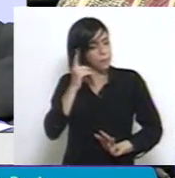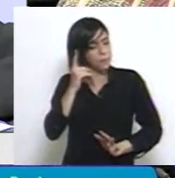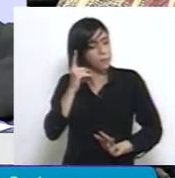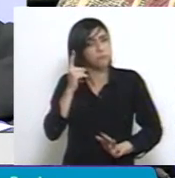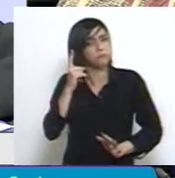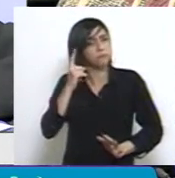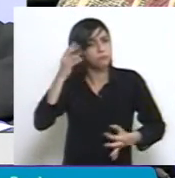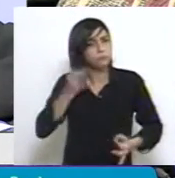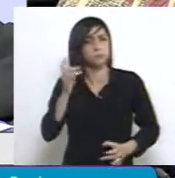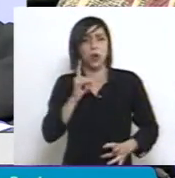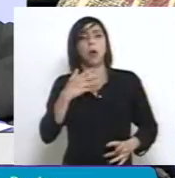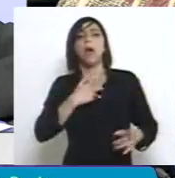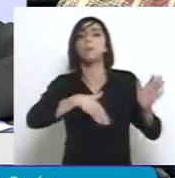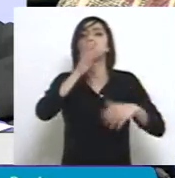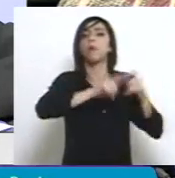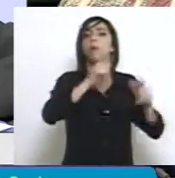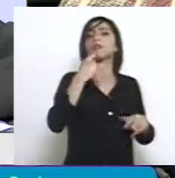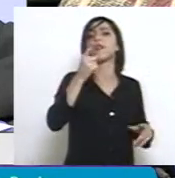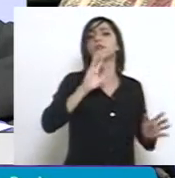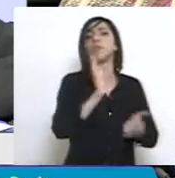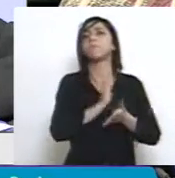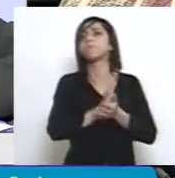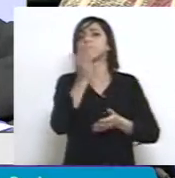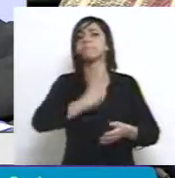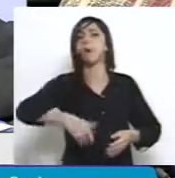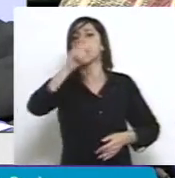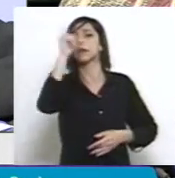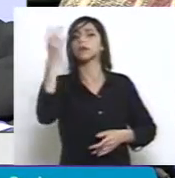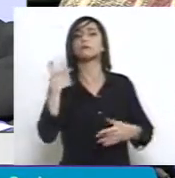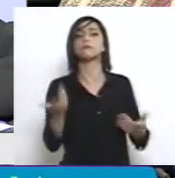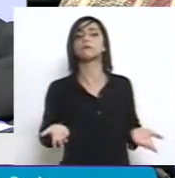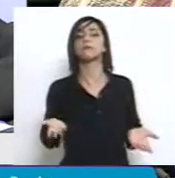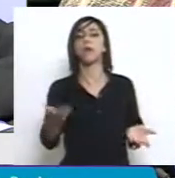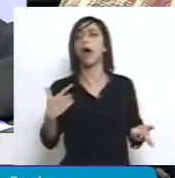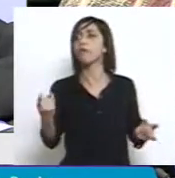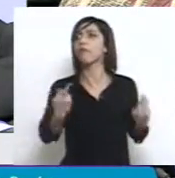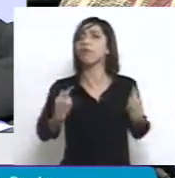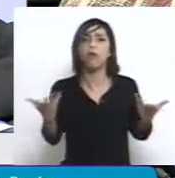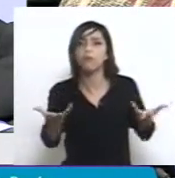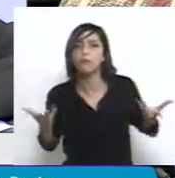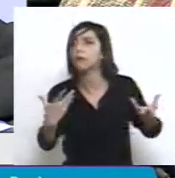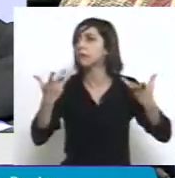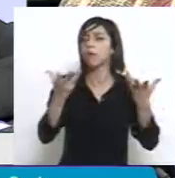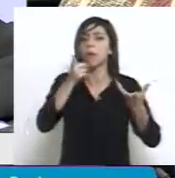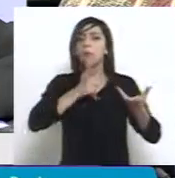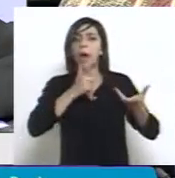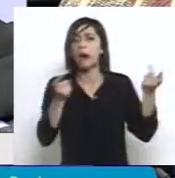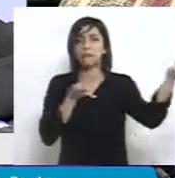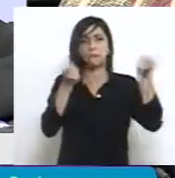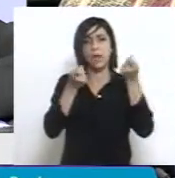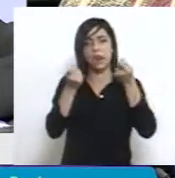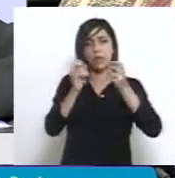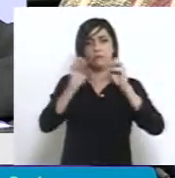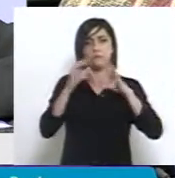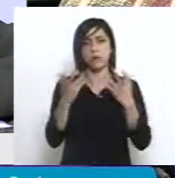que tengamos un Estado presente. La mayoría de la gente no cree que el Estado, que maneja 2,5 veces más recursos que hace